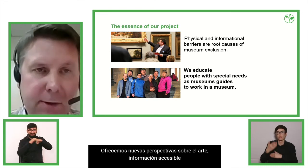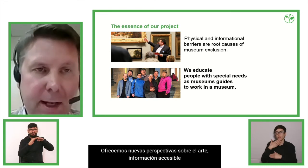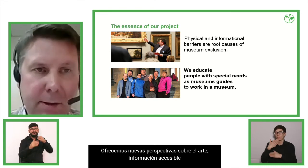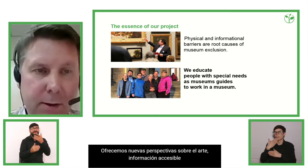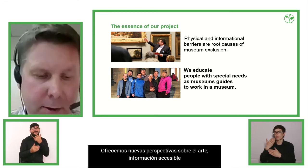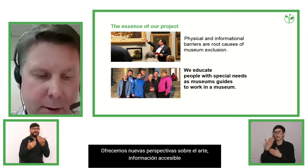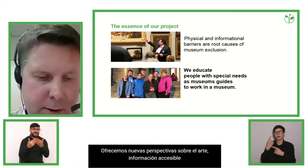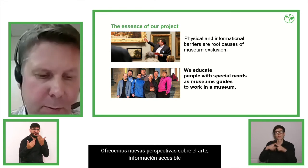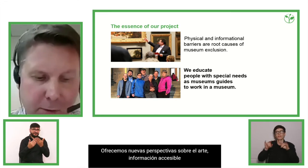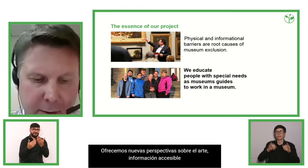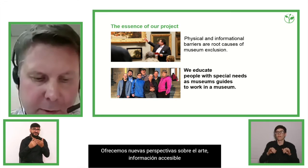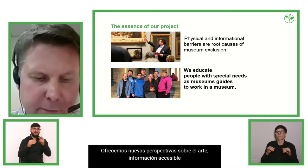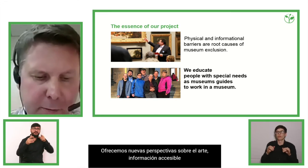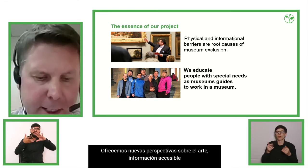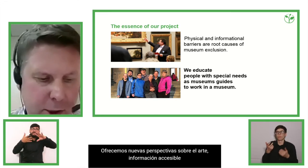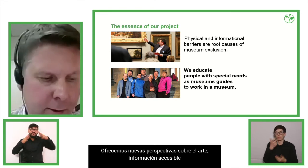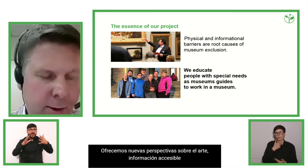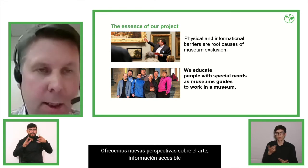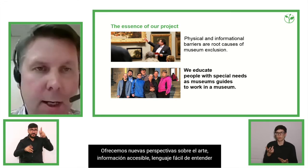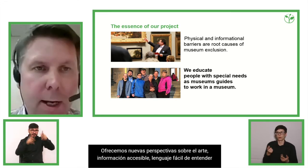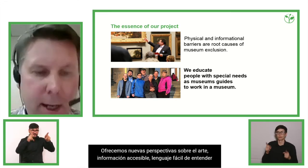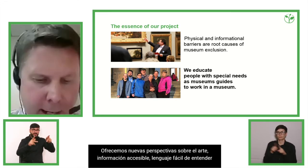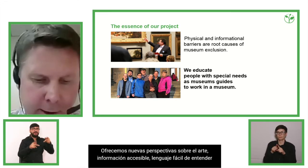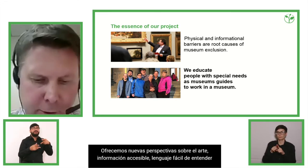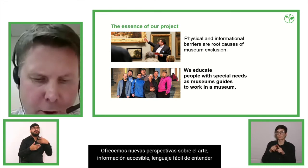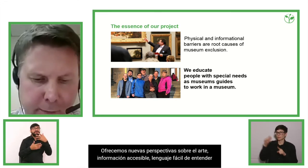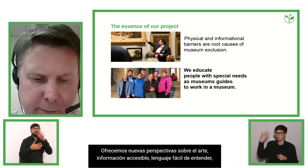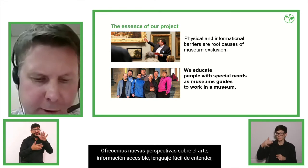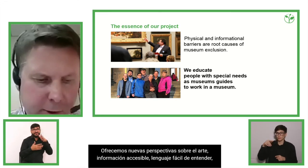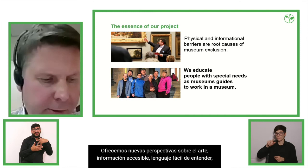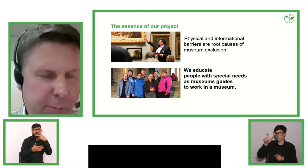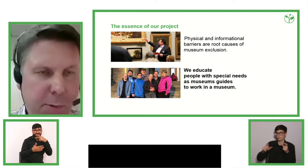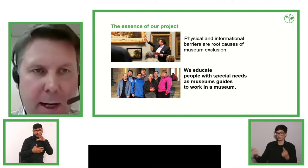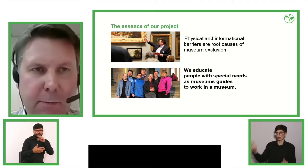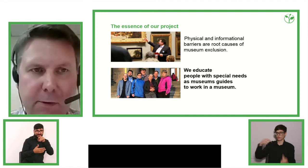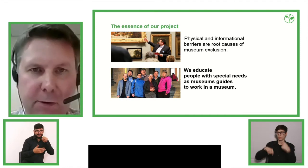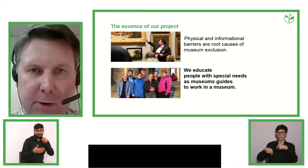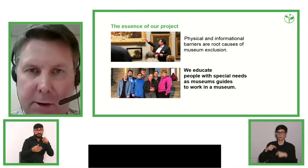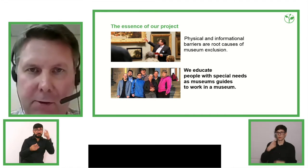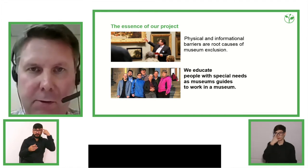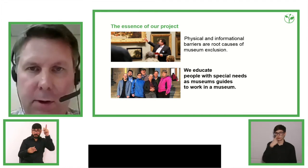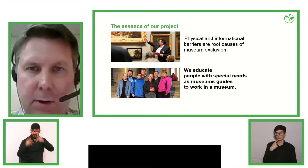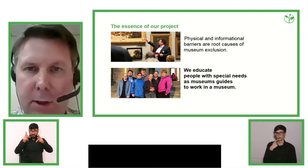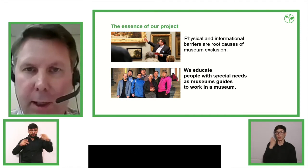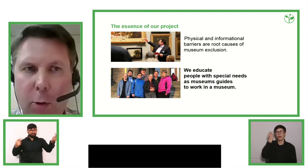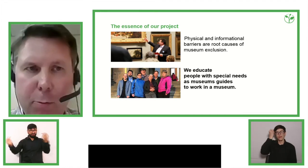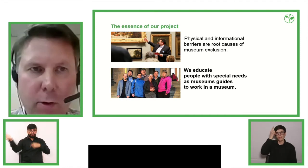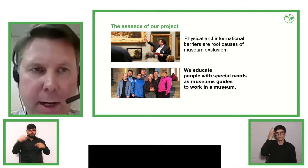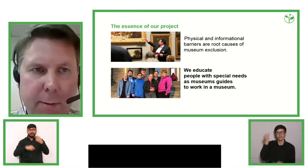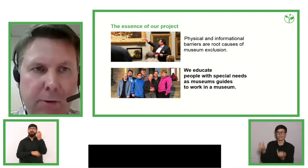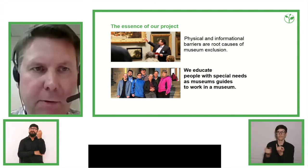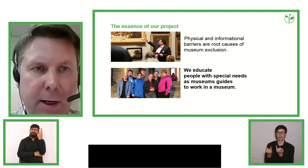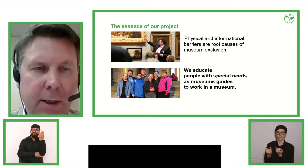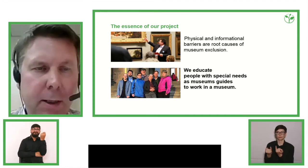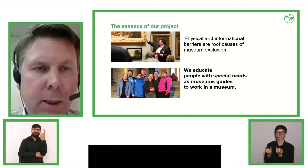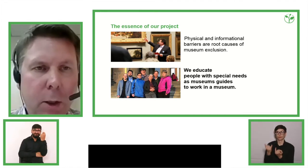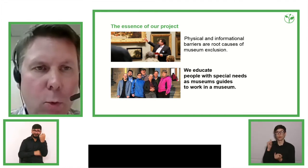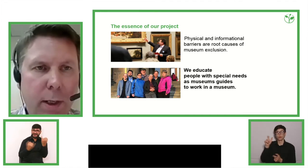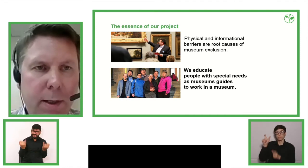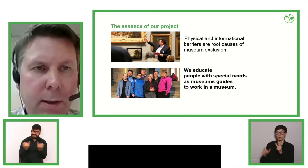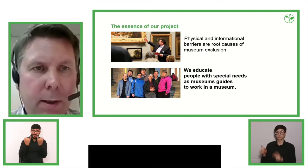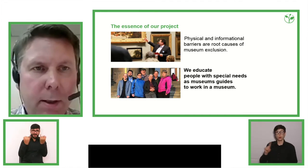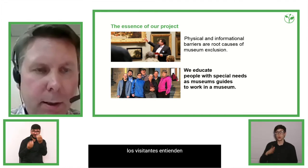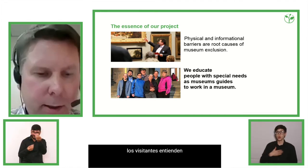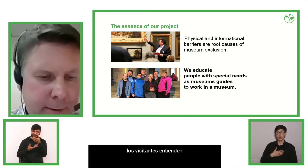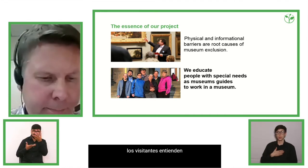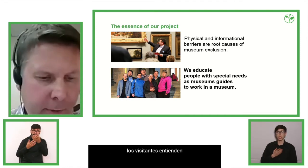Y el impacto es que los visitantes entienden la información del museo y los que no visitan se convierten en personas